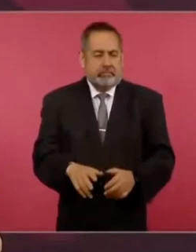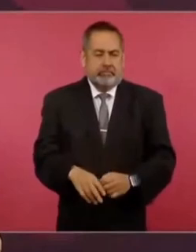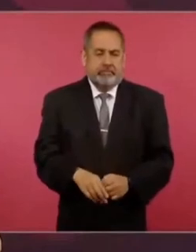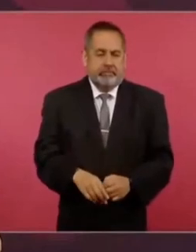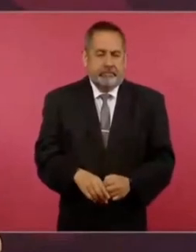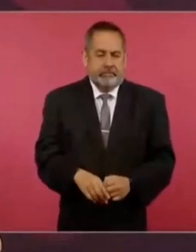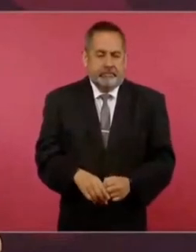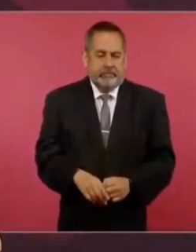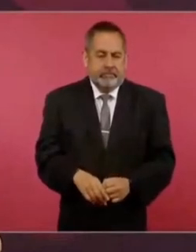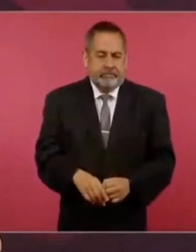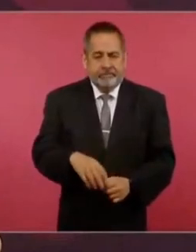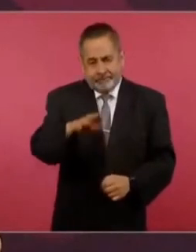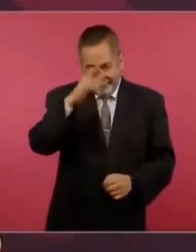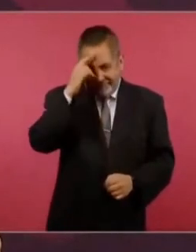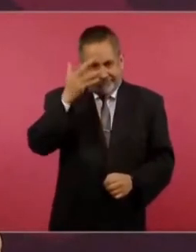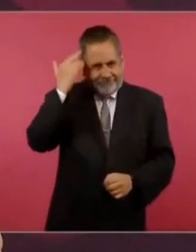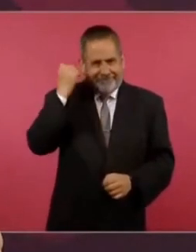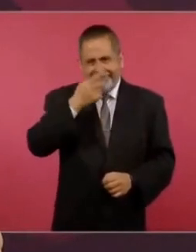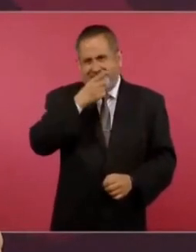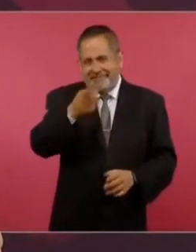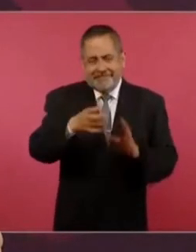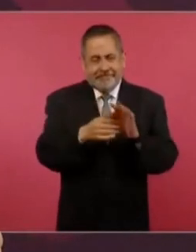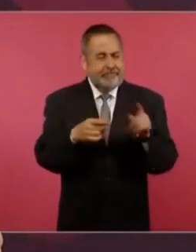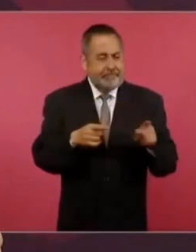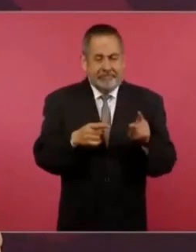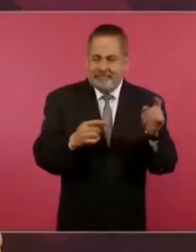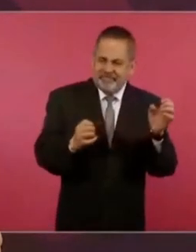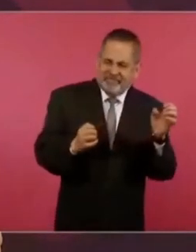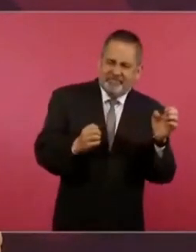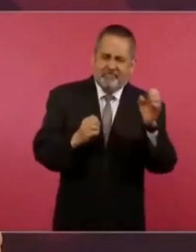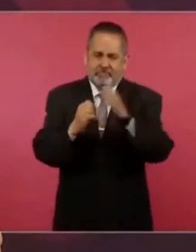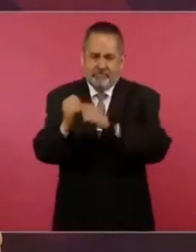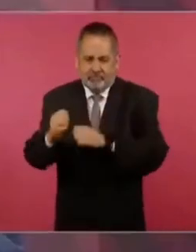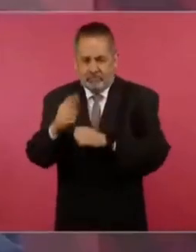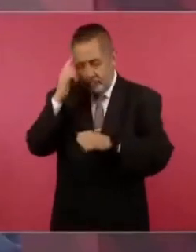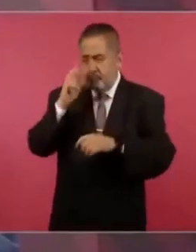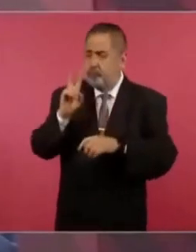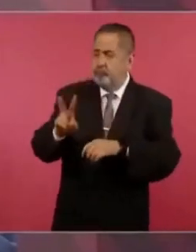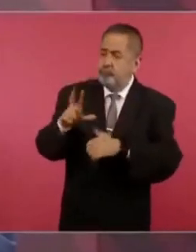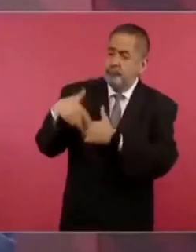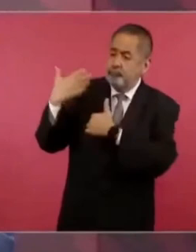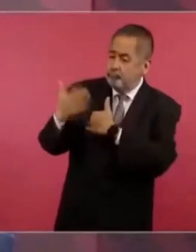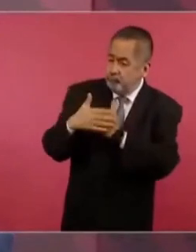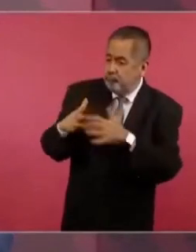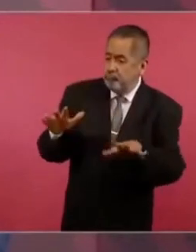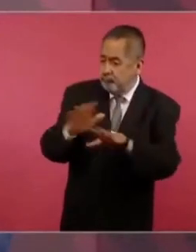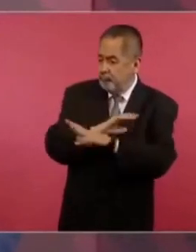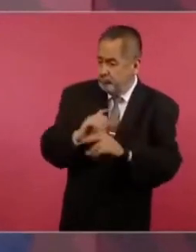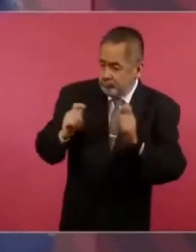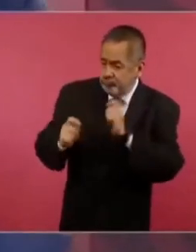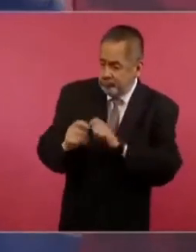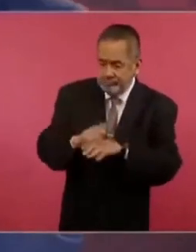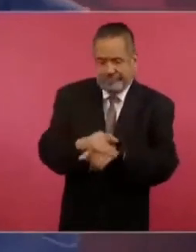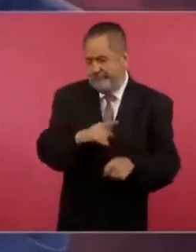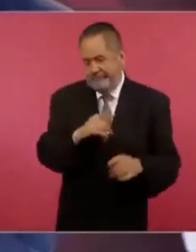Que llegó a decir cuando engañaron que iba a haber un cambio. Luego decía,